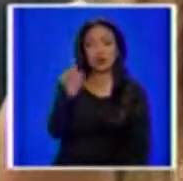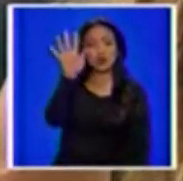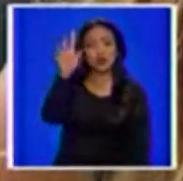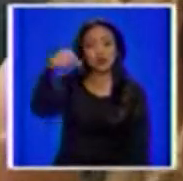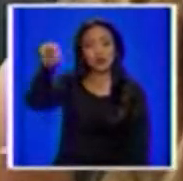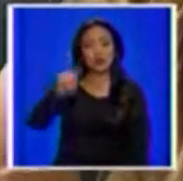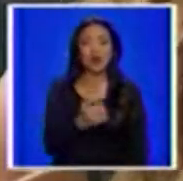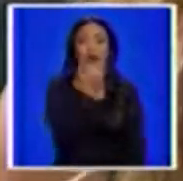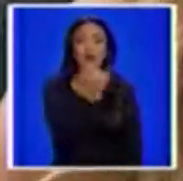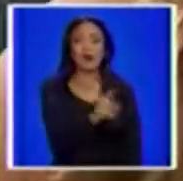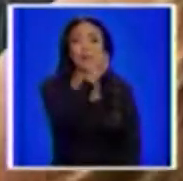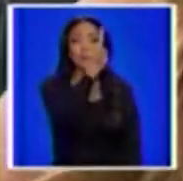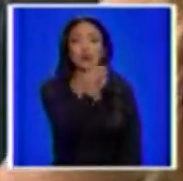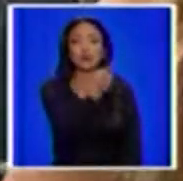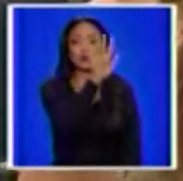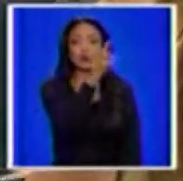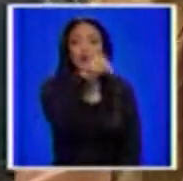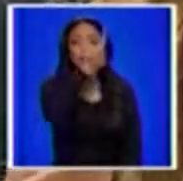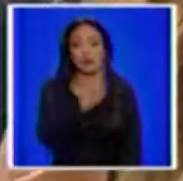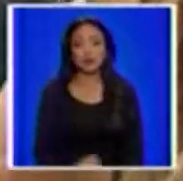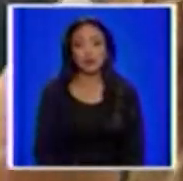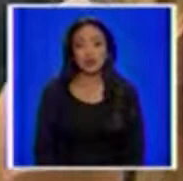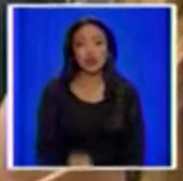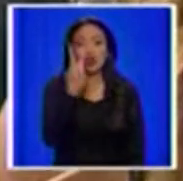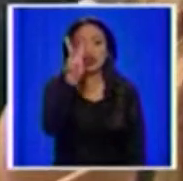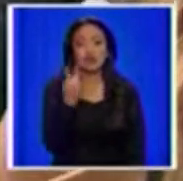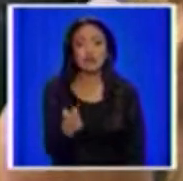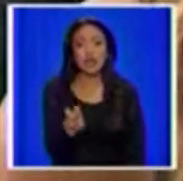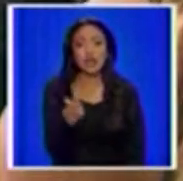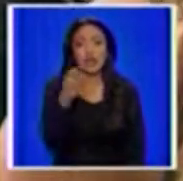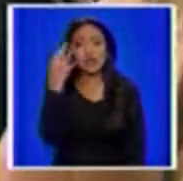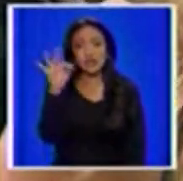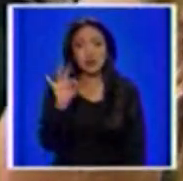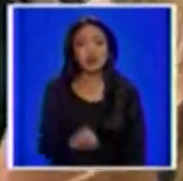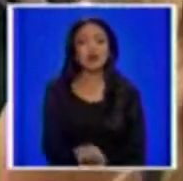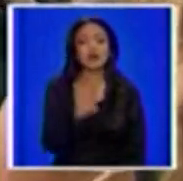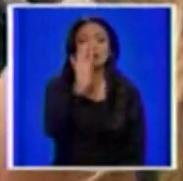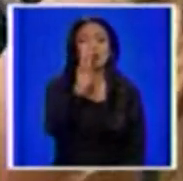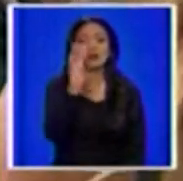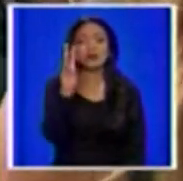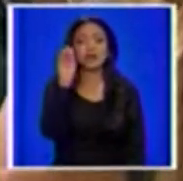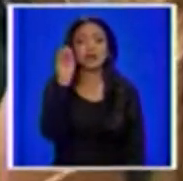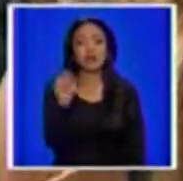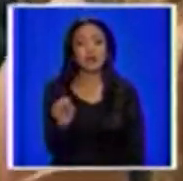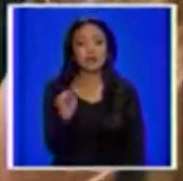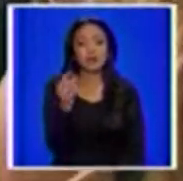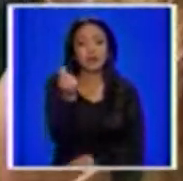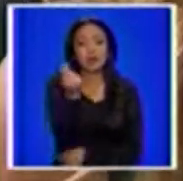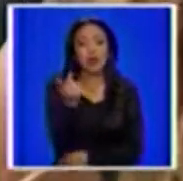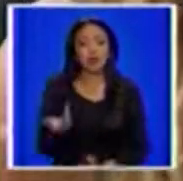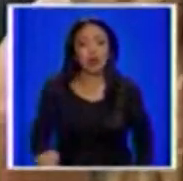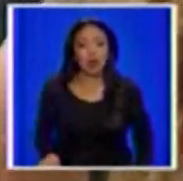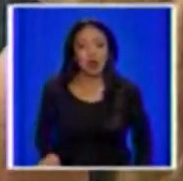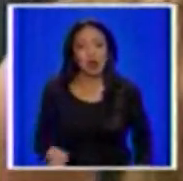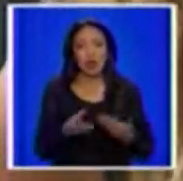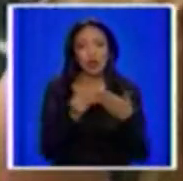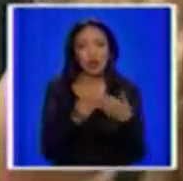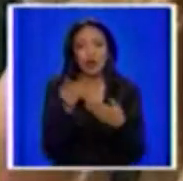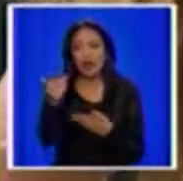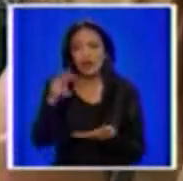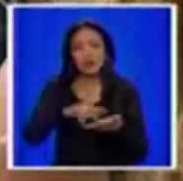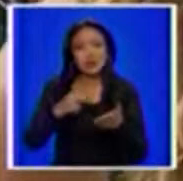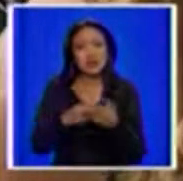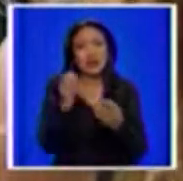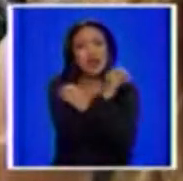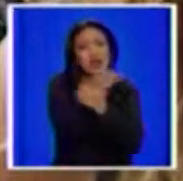a 1.5 y en el 2019 a 660 mil insultantes dólares. Esto no significa